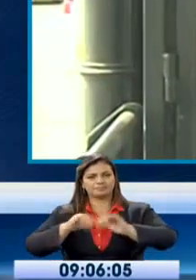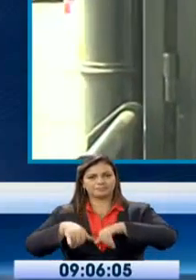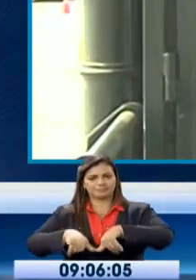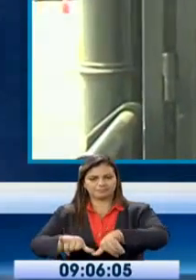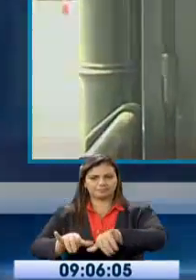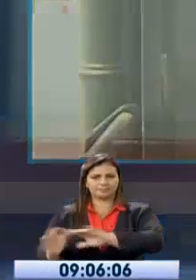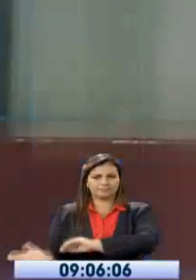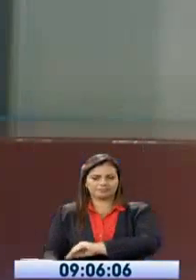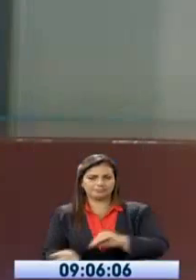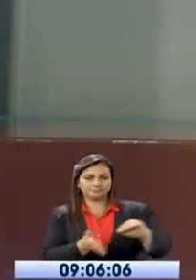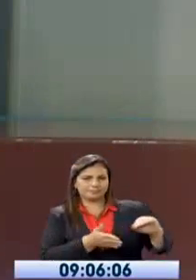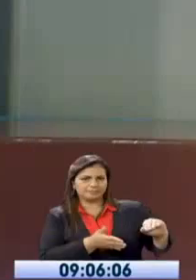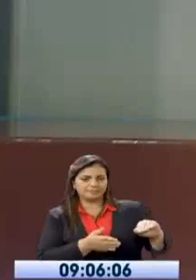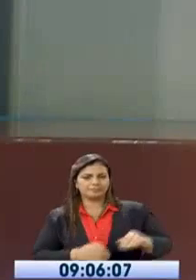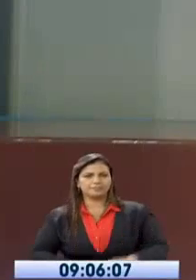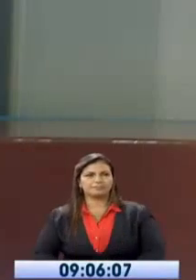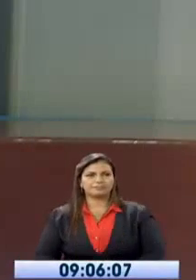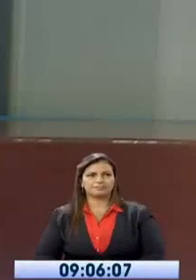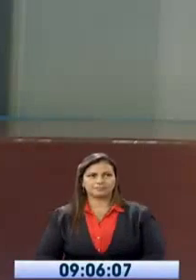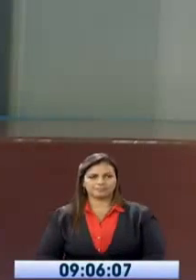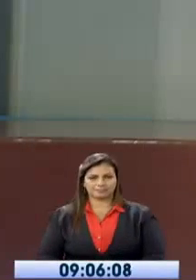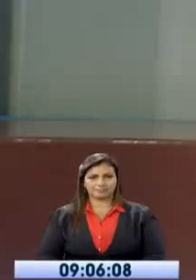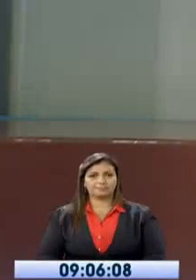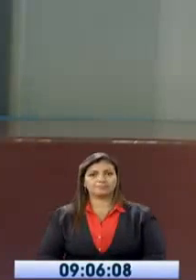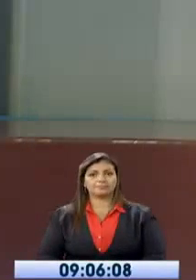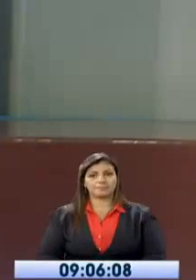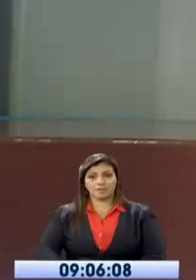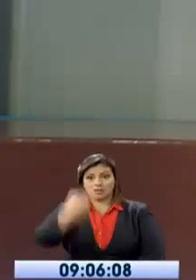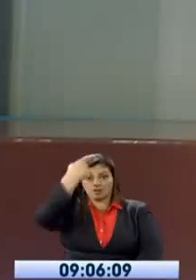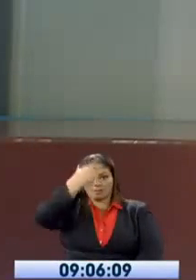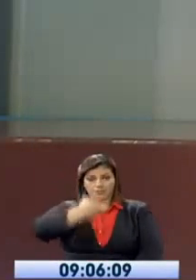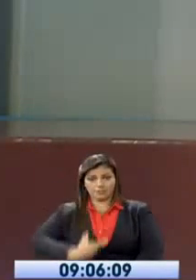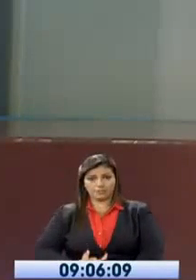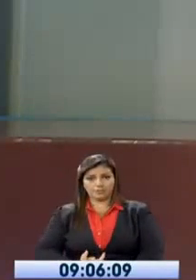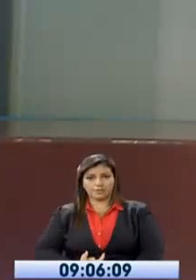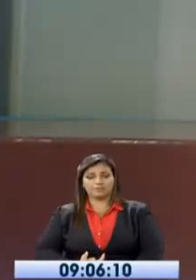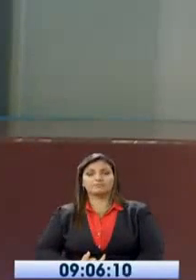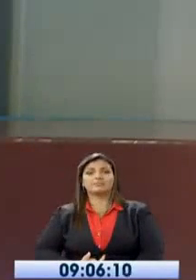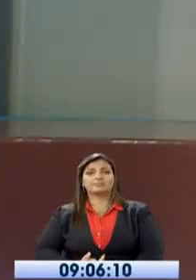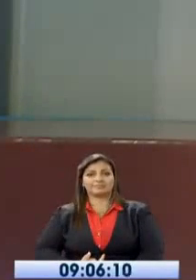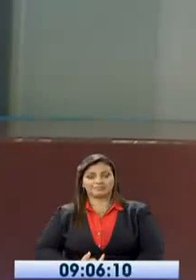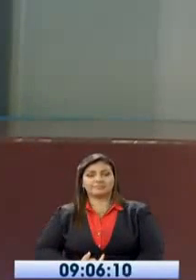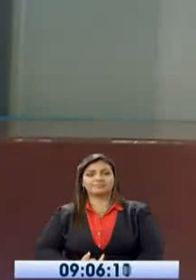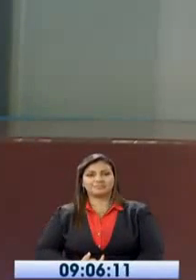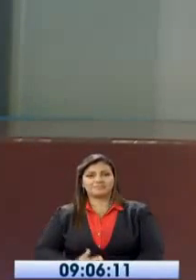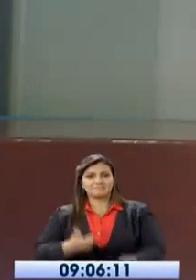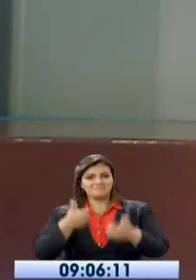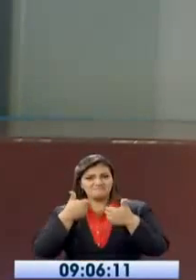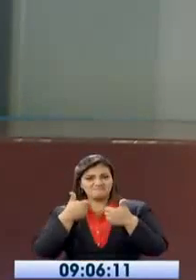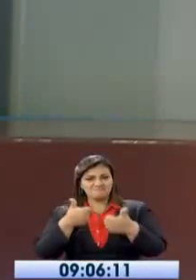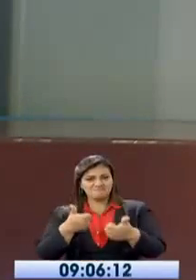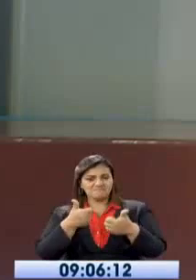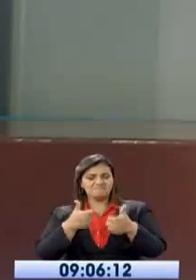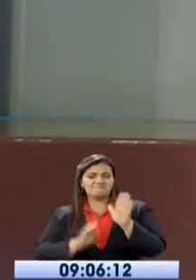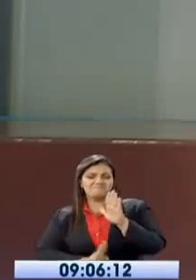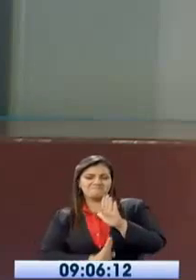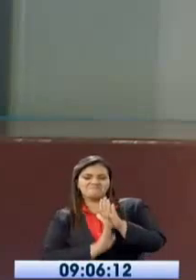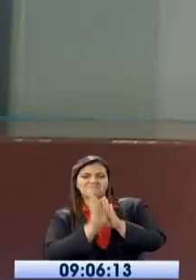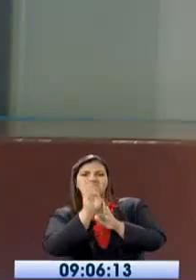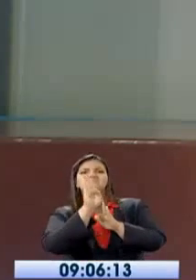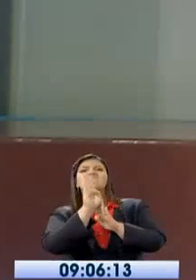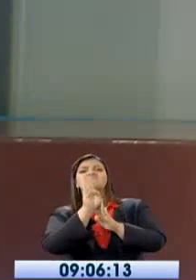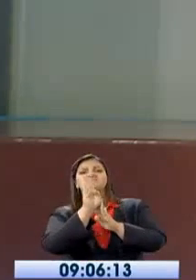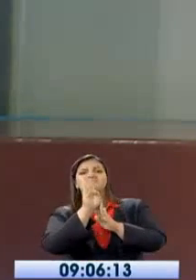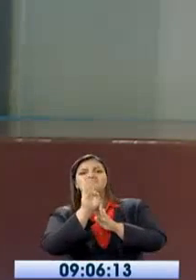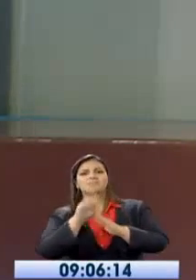cambiar de tema para contarles que toda buena acción tiene su recompensa. Así como lo escuchan, lo que uno da es lo que